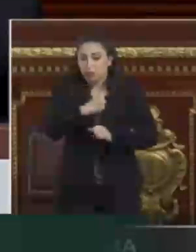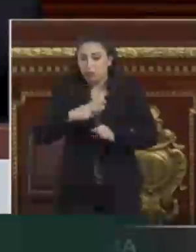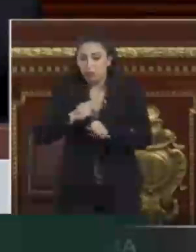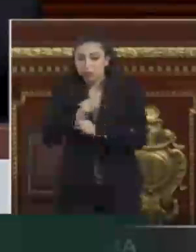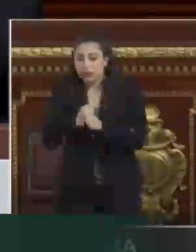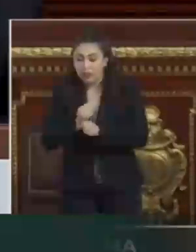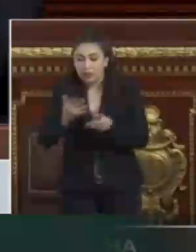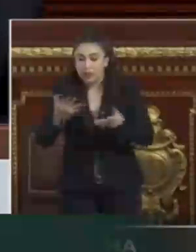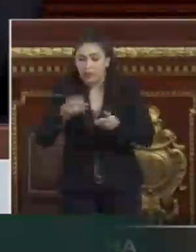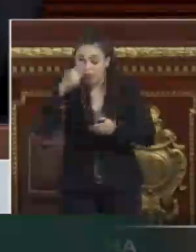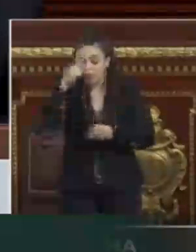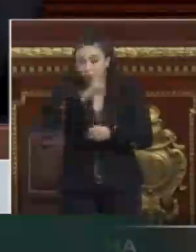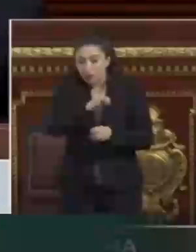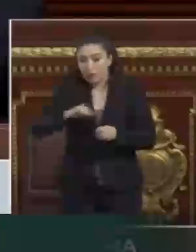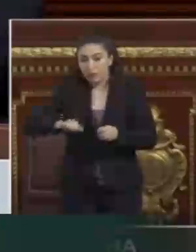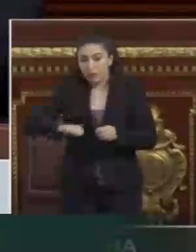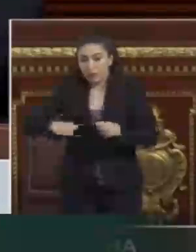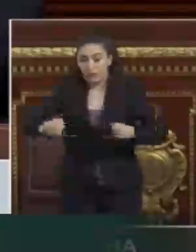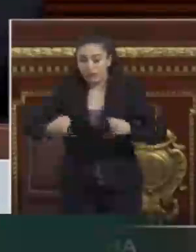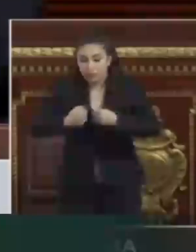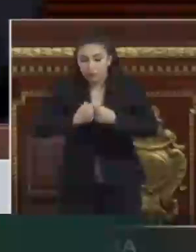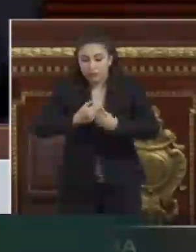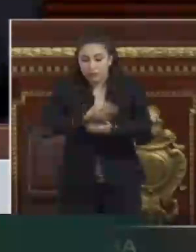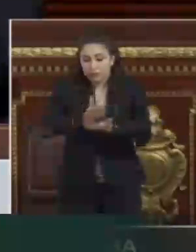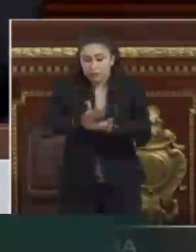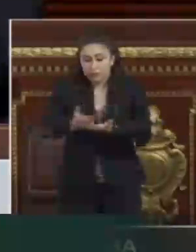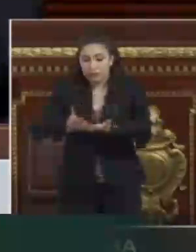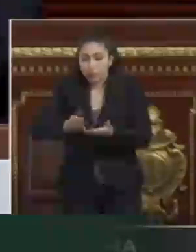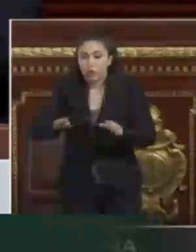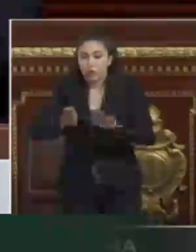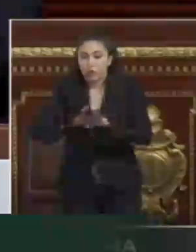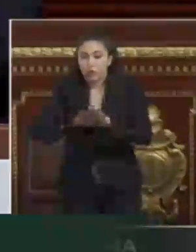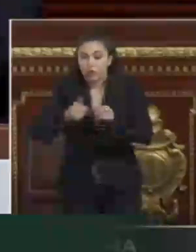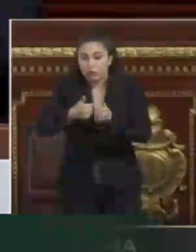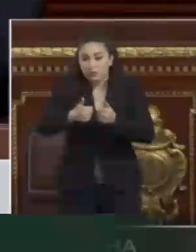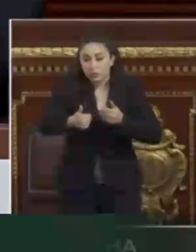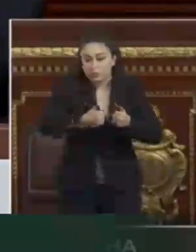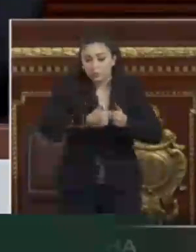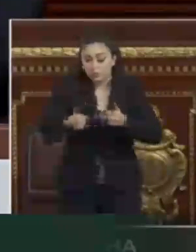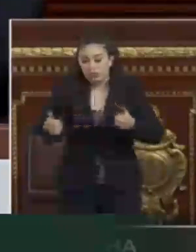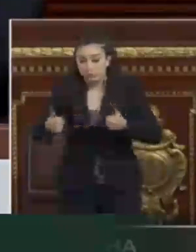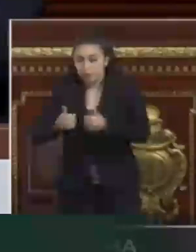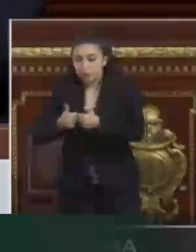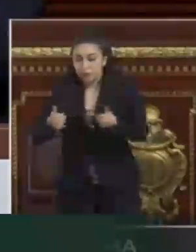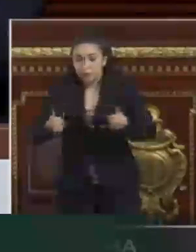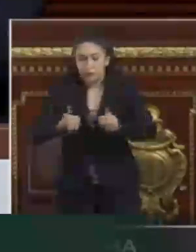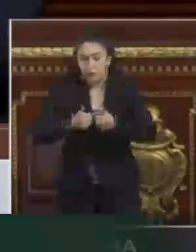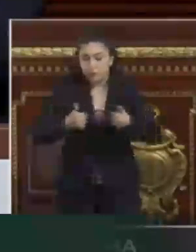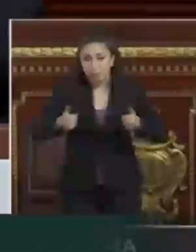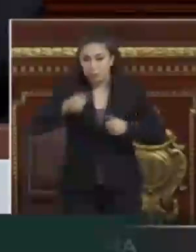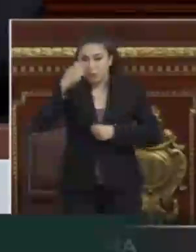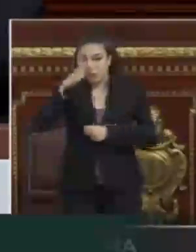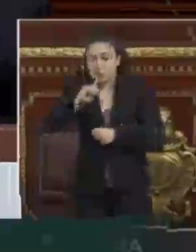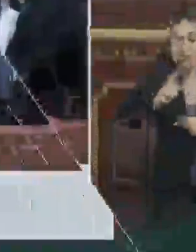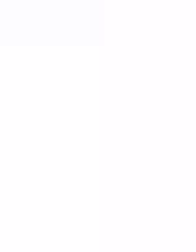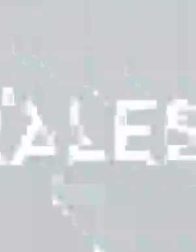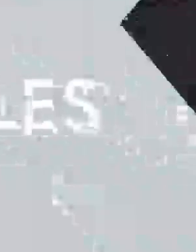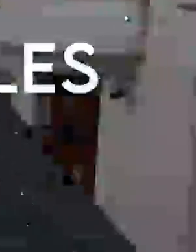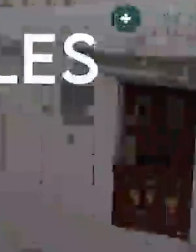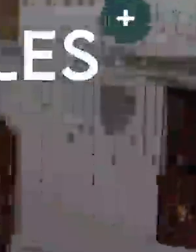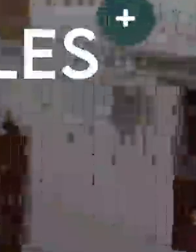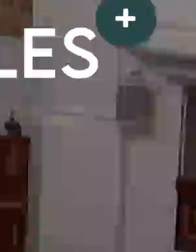turnada a las Comisiones Unidas de Puntos Constitucionales e Iniciativas Ciudadanas y la de Alcaldías y Límites Territoriales.